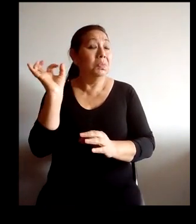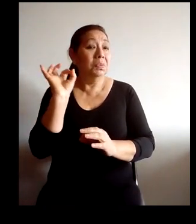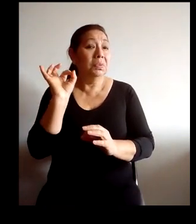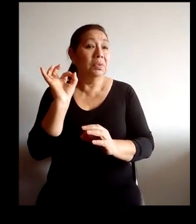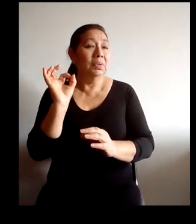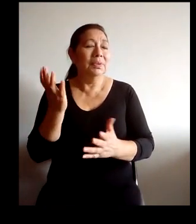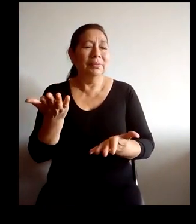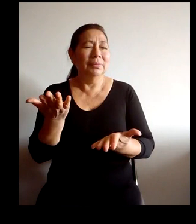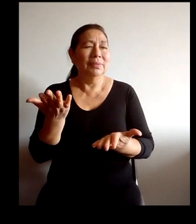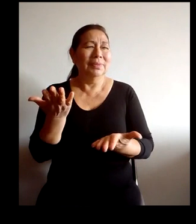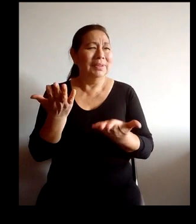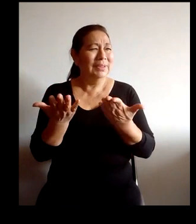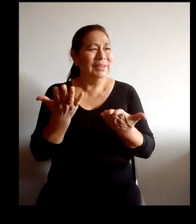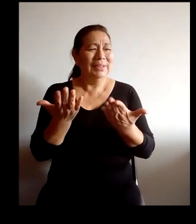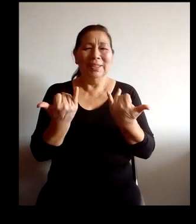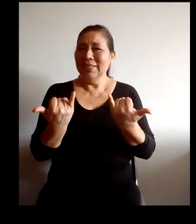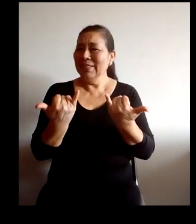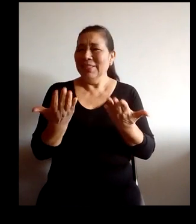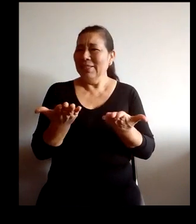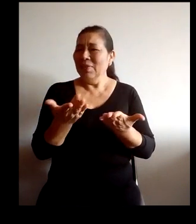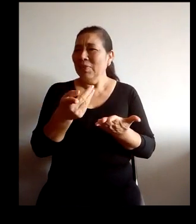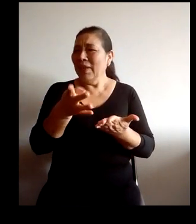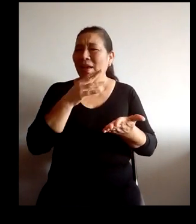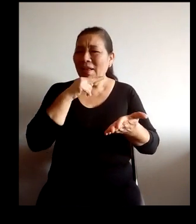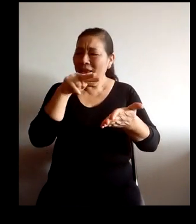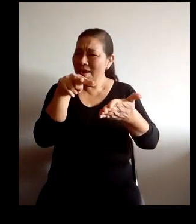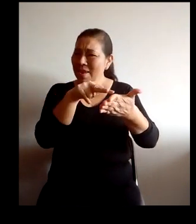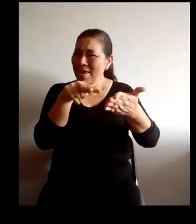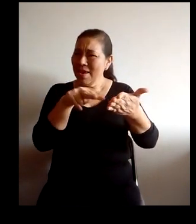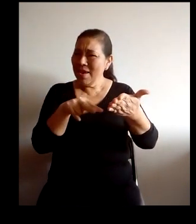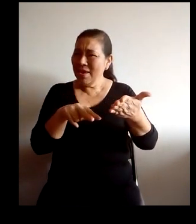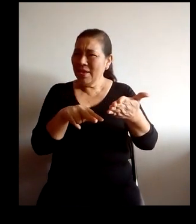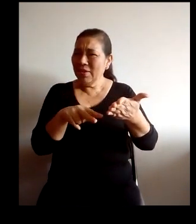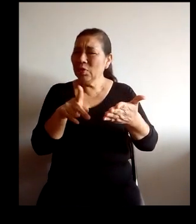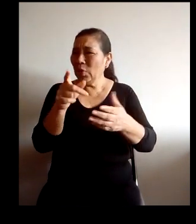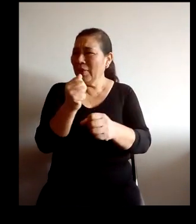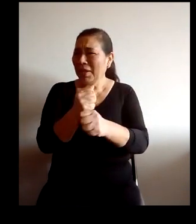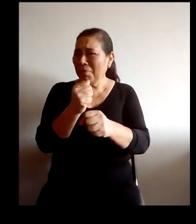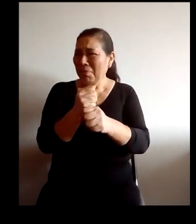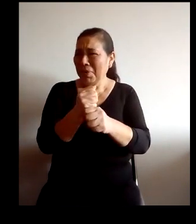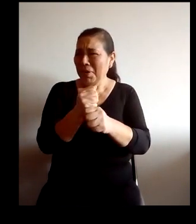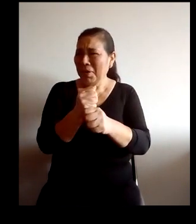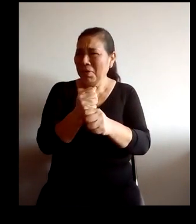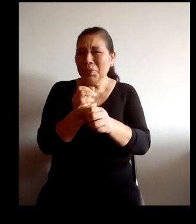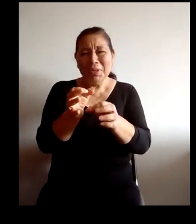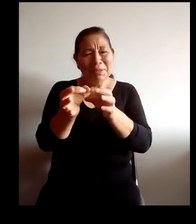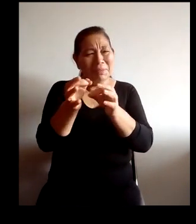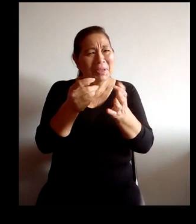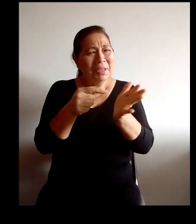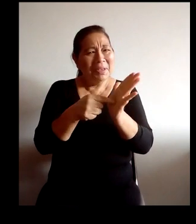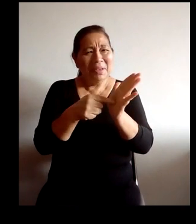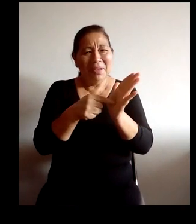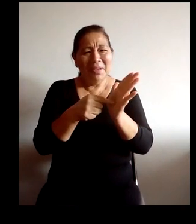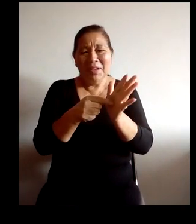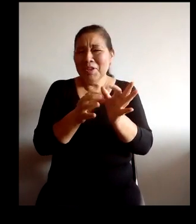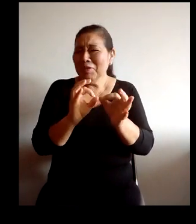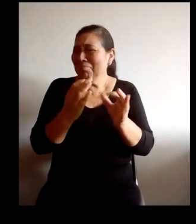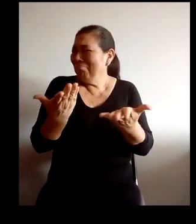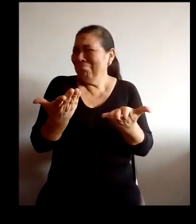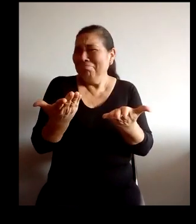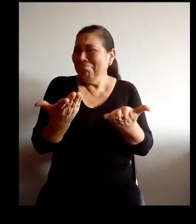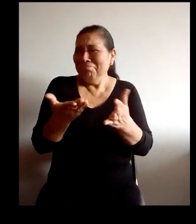está interpretando que esto no implica exposición a ruido. Pero yo más bien podría interpretar también el siguiente